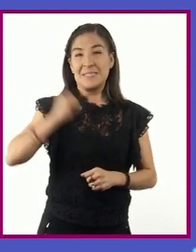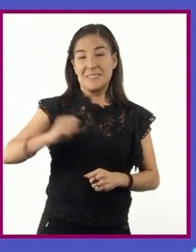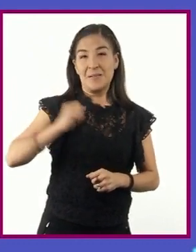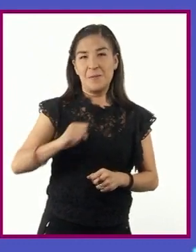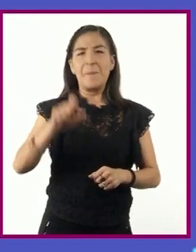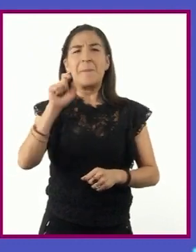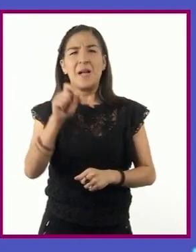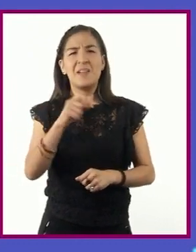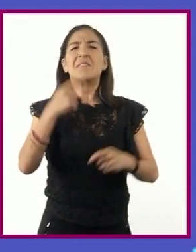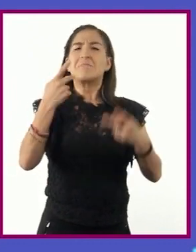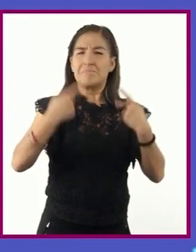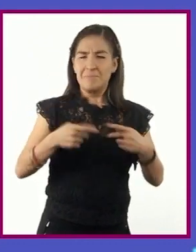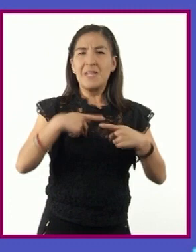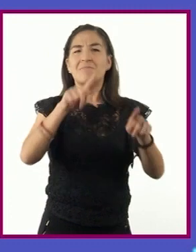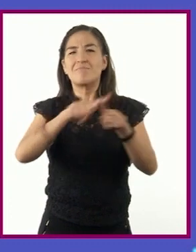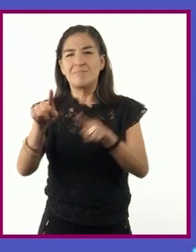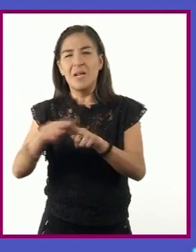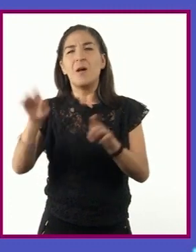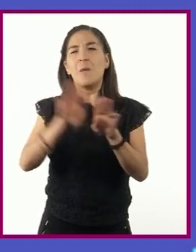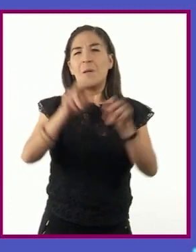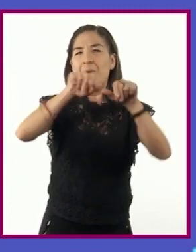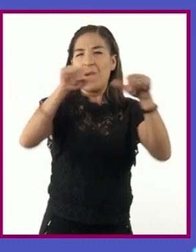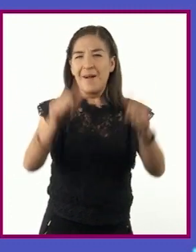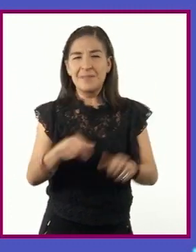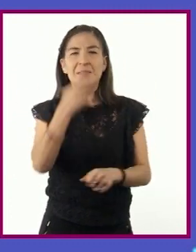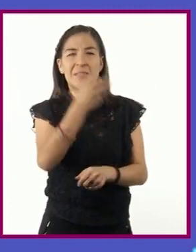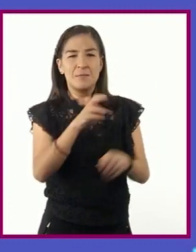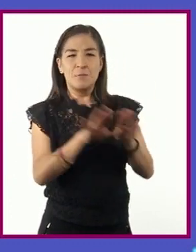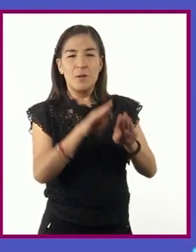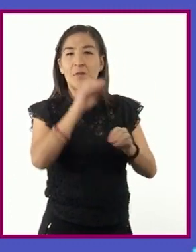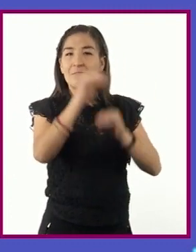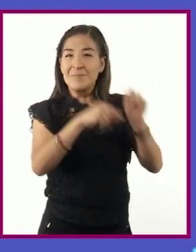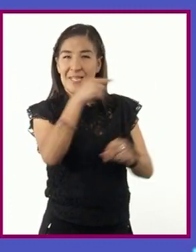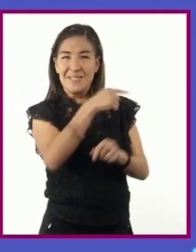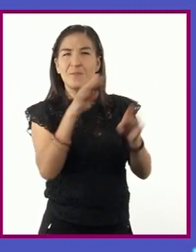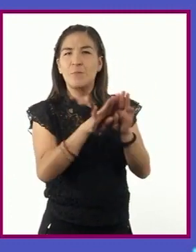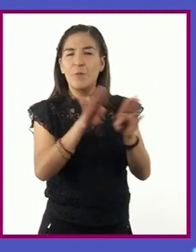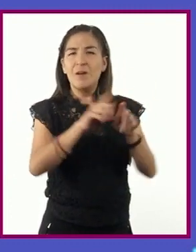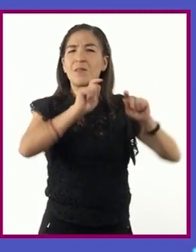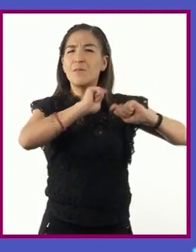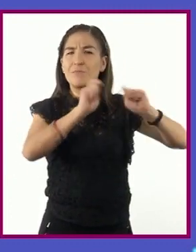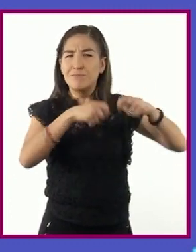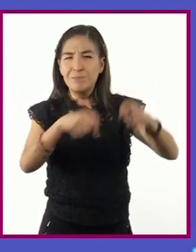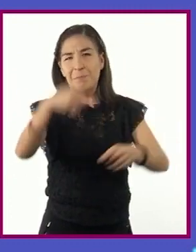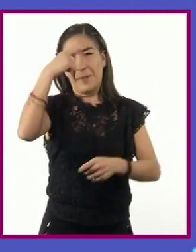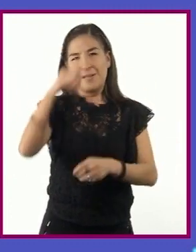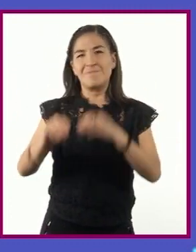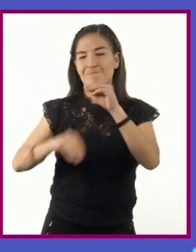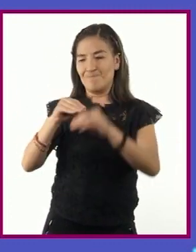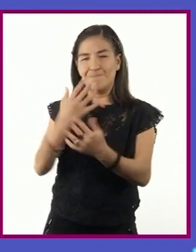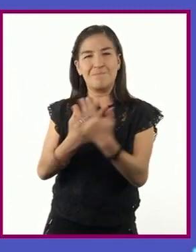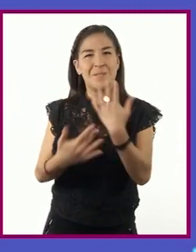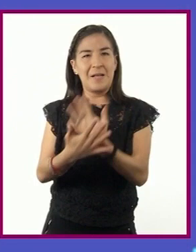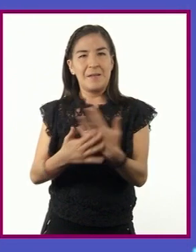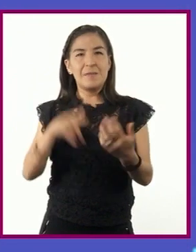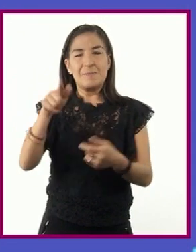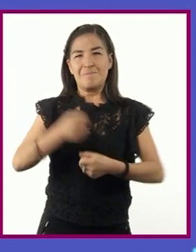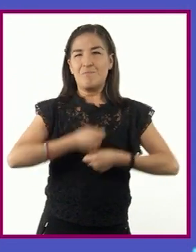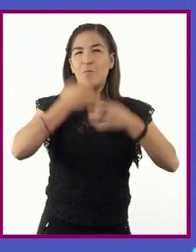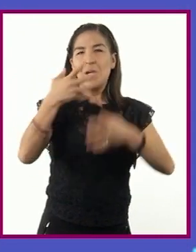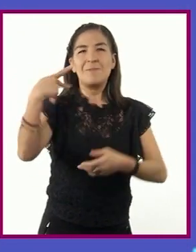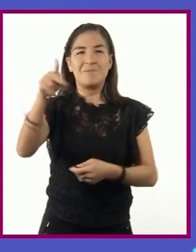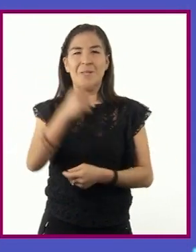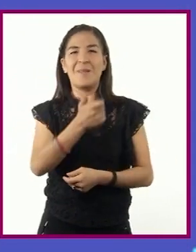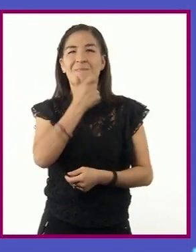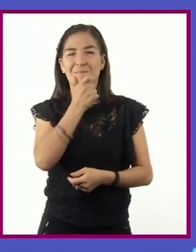XX, diferentes artistas y autores se basaron en este tipo de tradición para hacer sus obras. El poeta francés